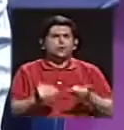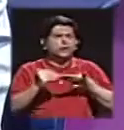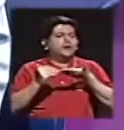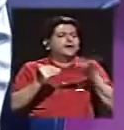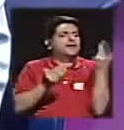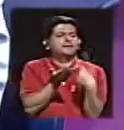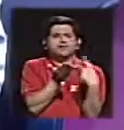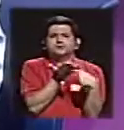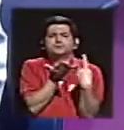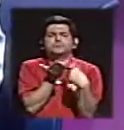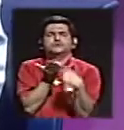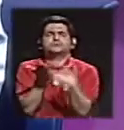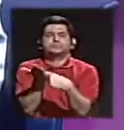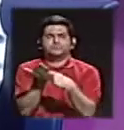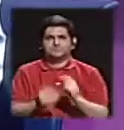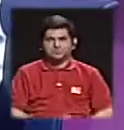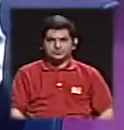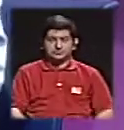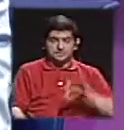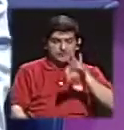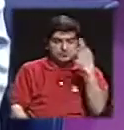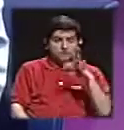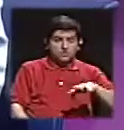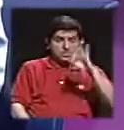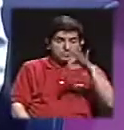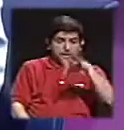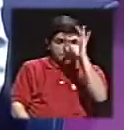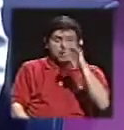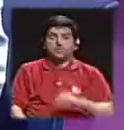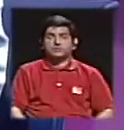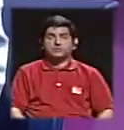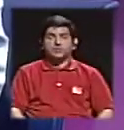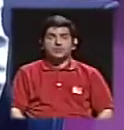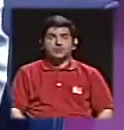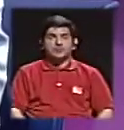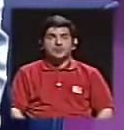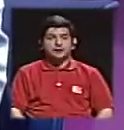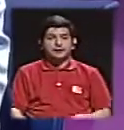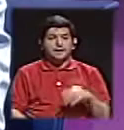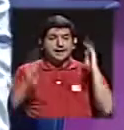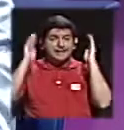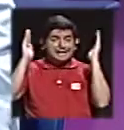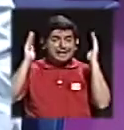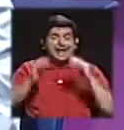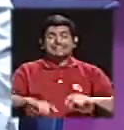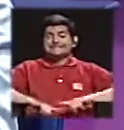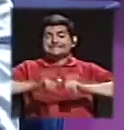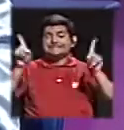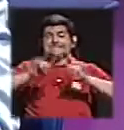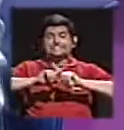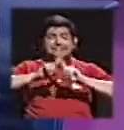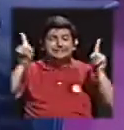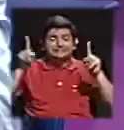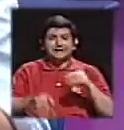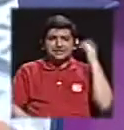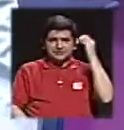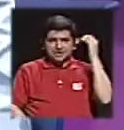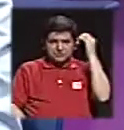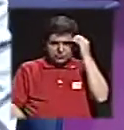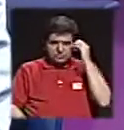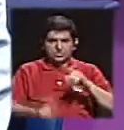elementos de discusión donde encontramos las grandes discrepancias entre